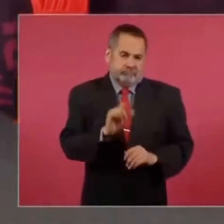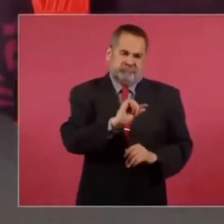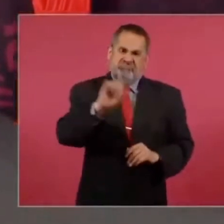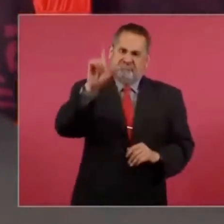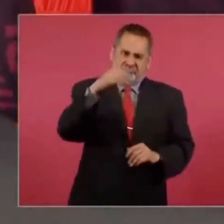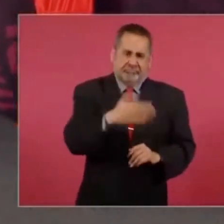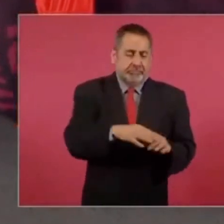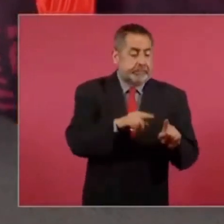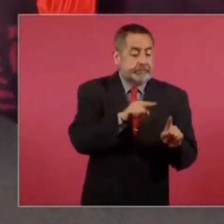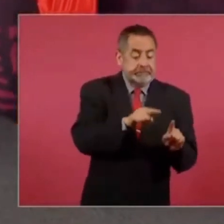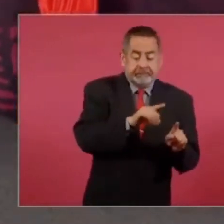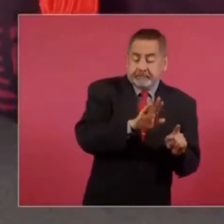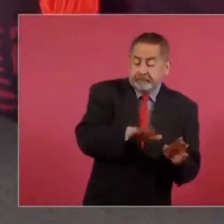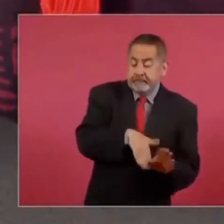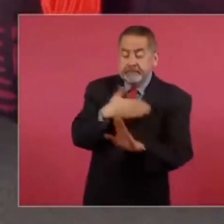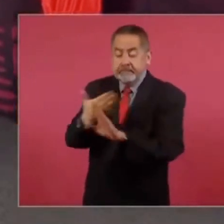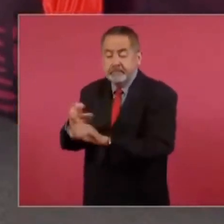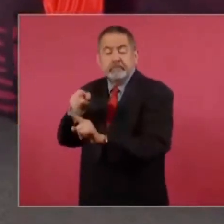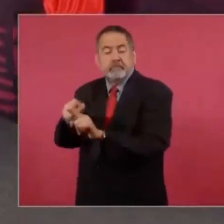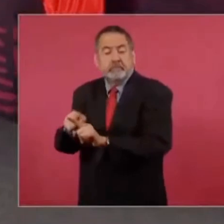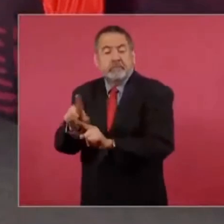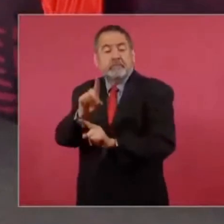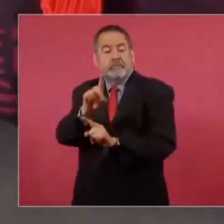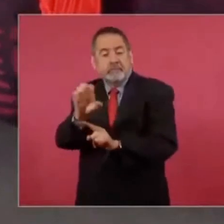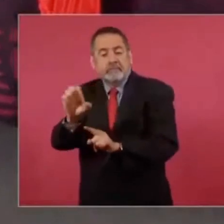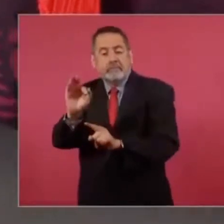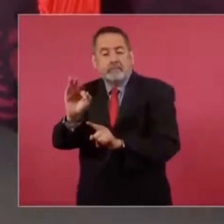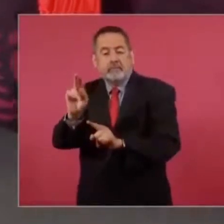de Fumaro. A ver, busca, es italiano.